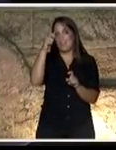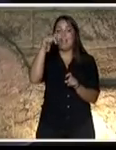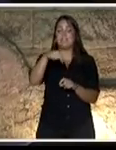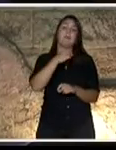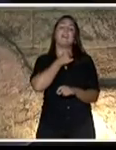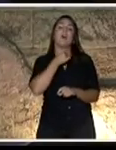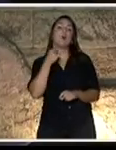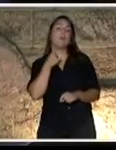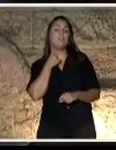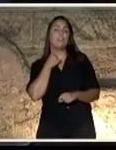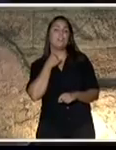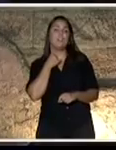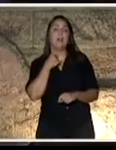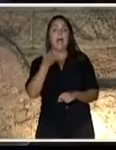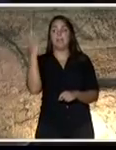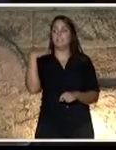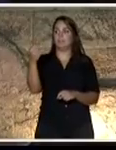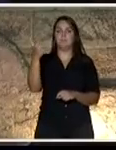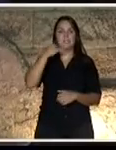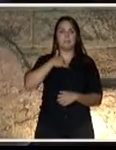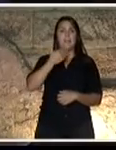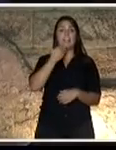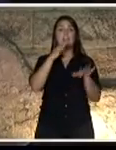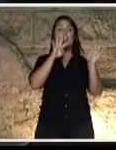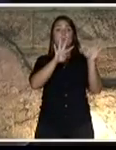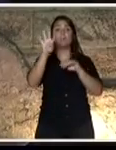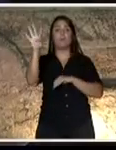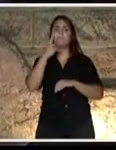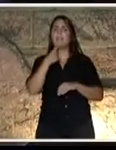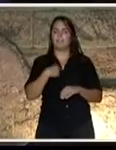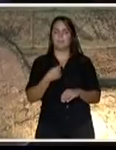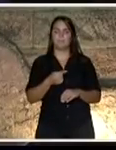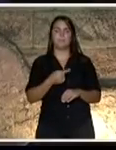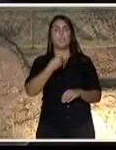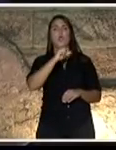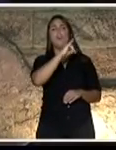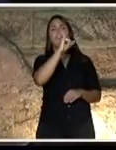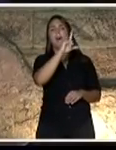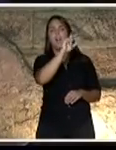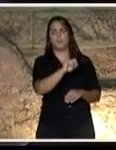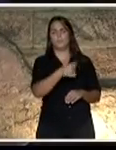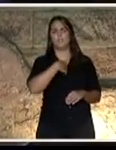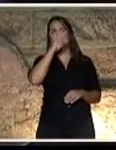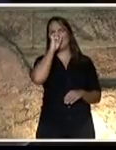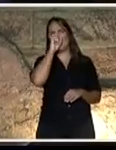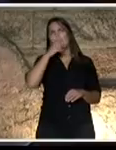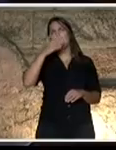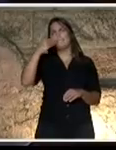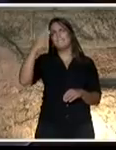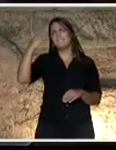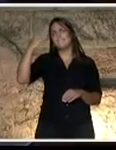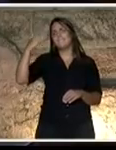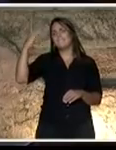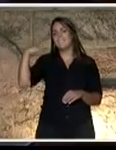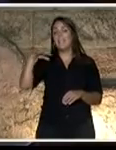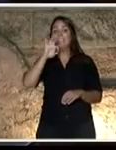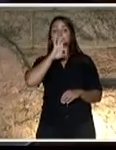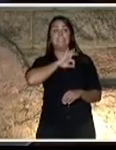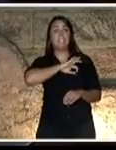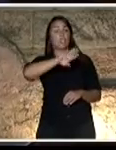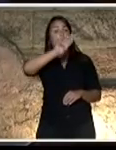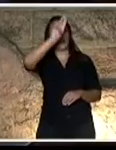Badajoz, me llamaba el otro día con 94 años y me decía, Gonzalo, aún recuerdo el momento en que el señor